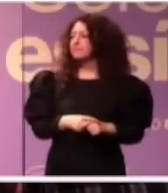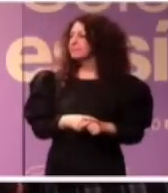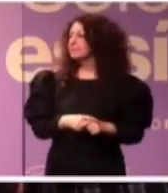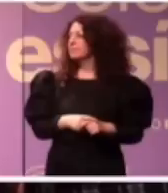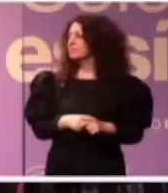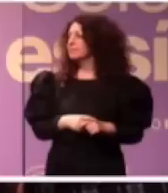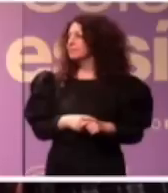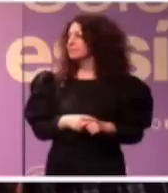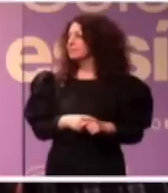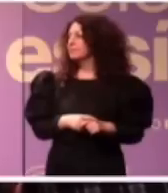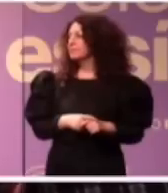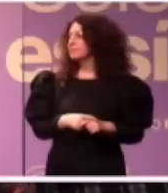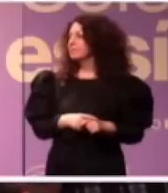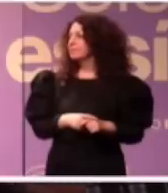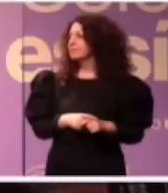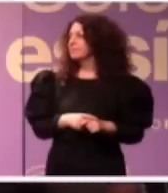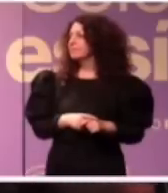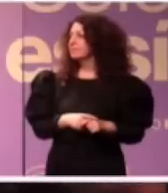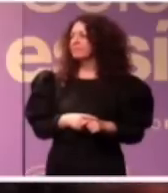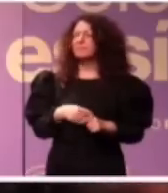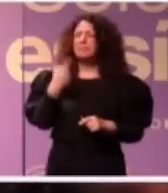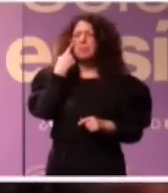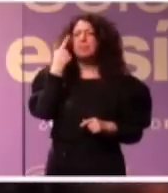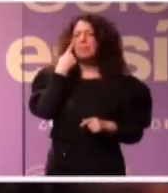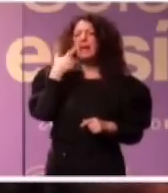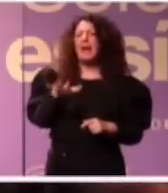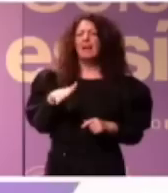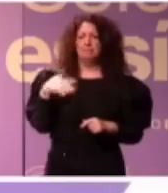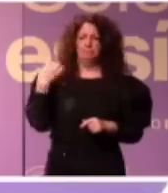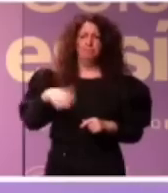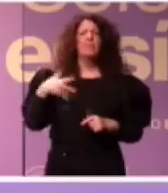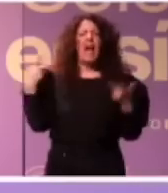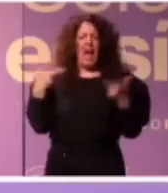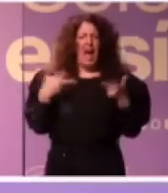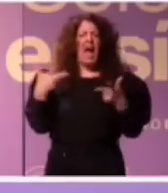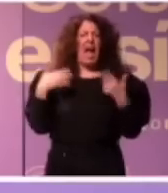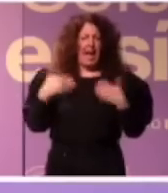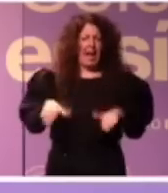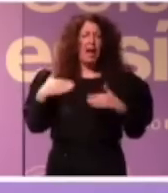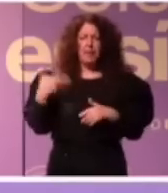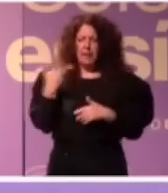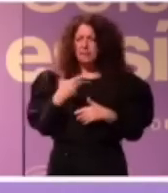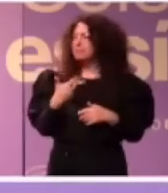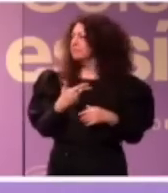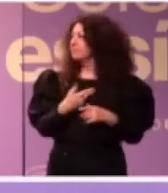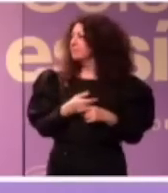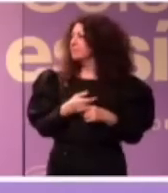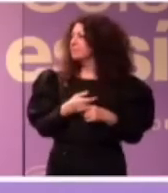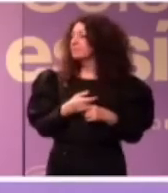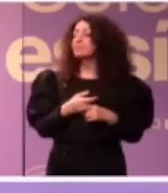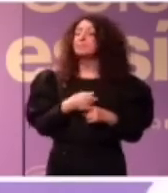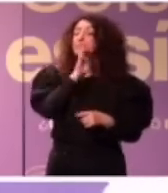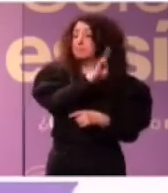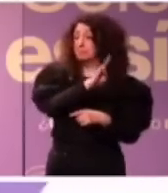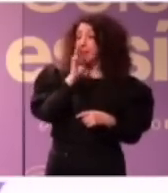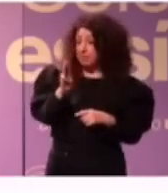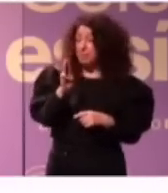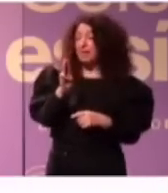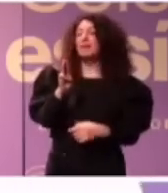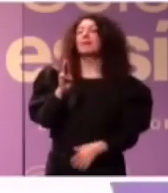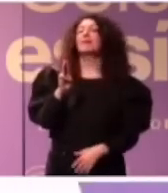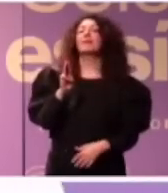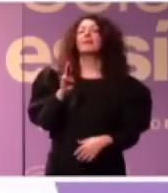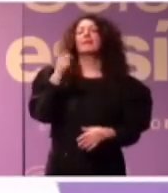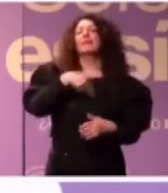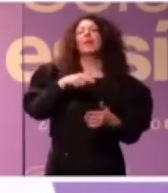qué grave es. Qué grave es. Qué grave es. Que el Partido Popular esté